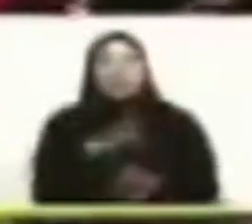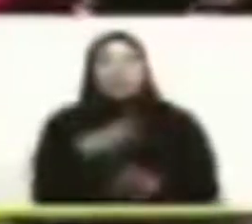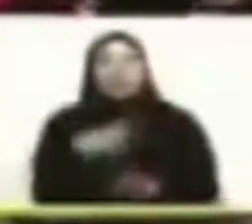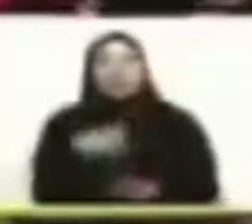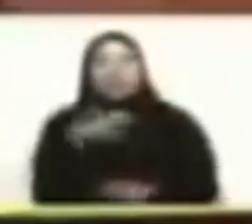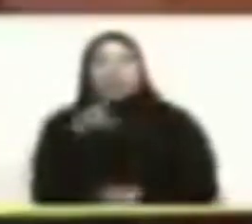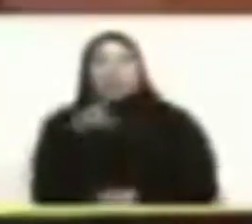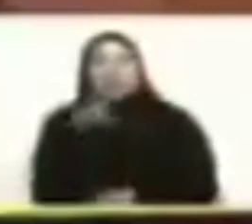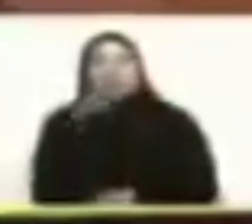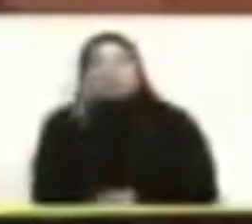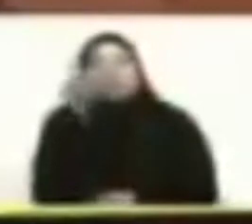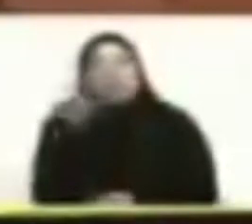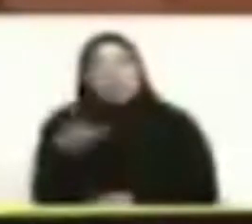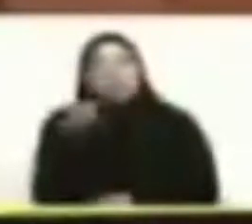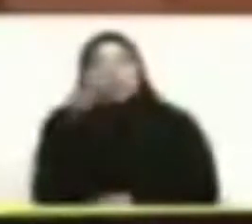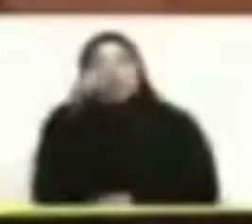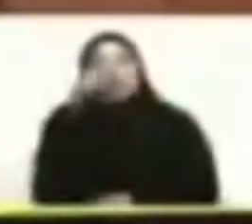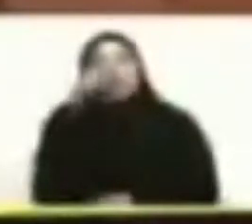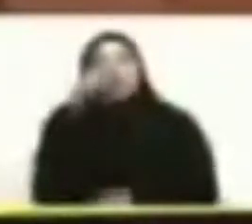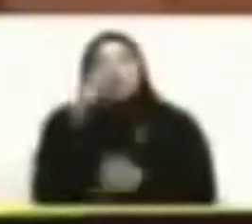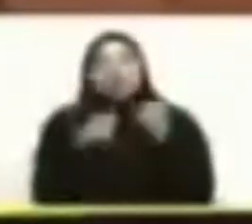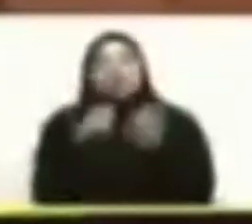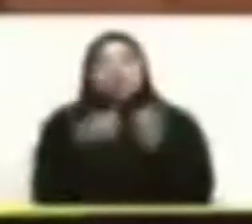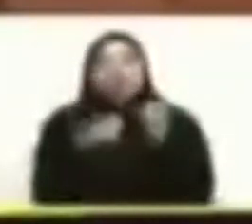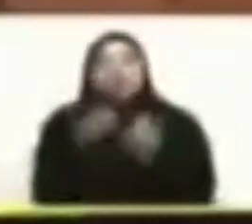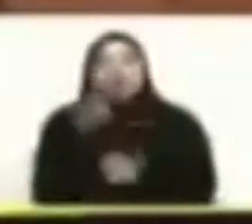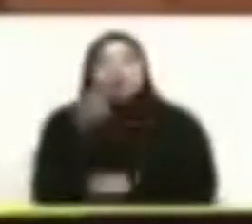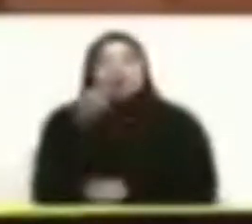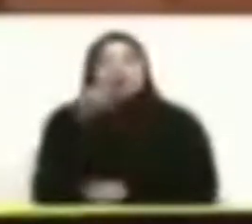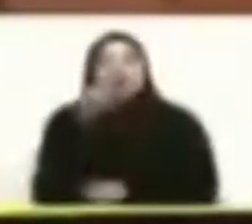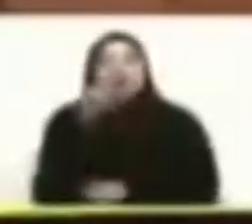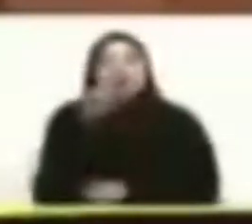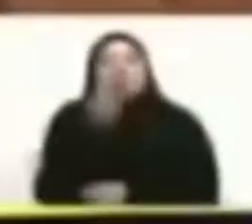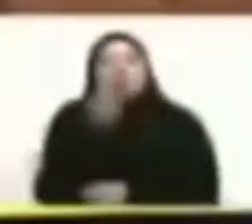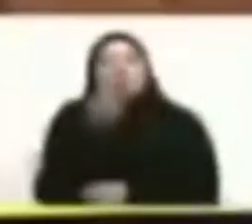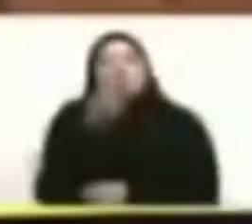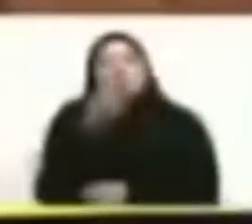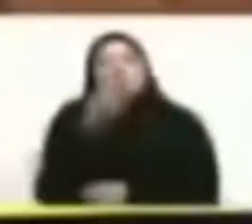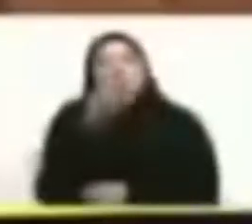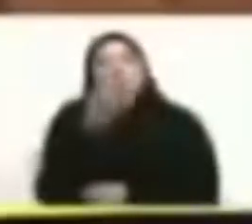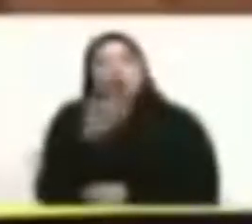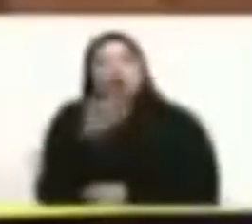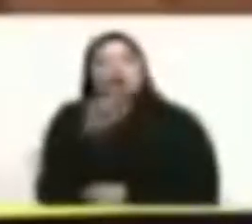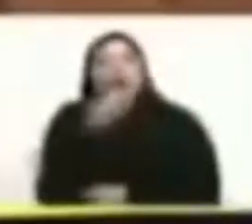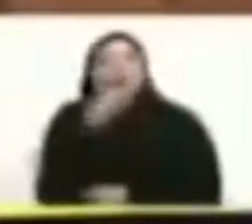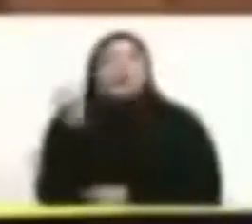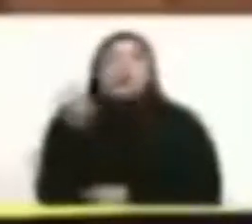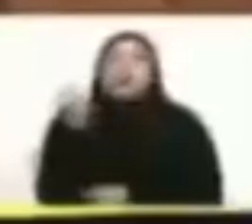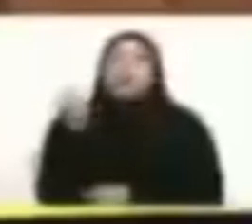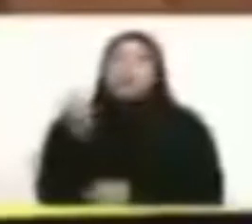Noboa, Noboa, Noboa. No te conozco, Noboa. Eres muy joven.